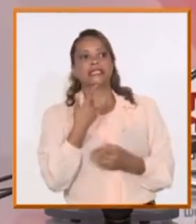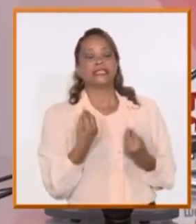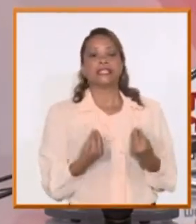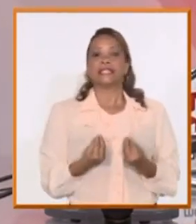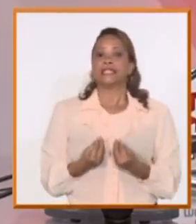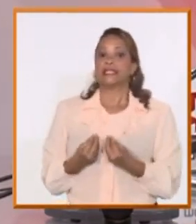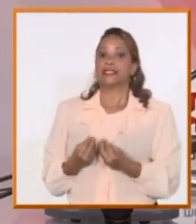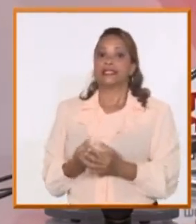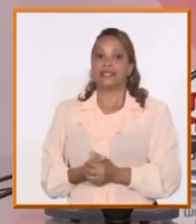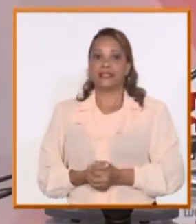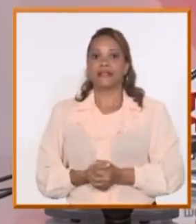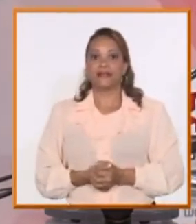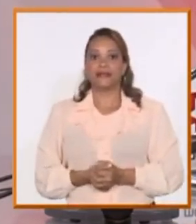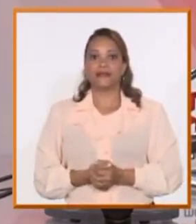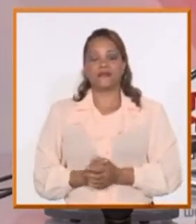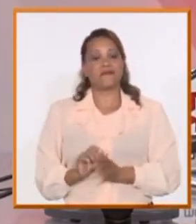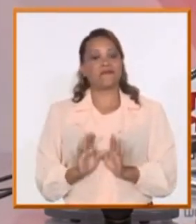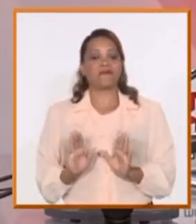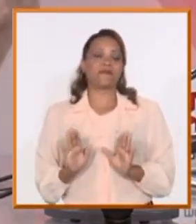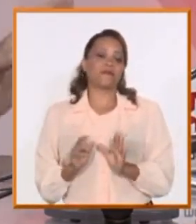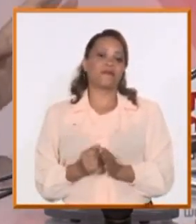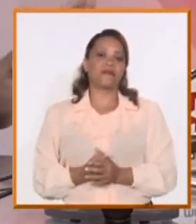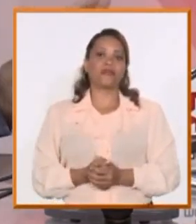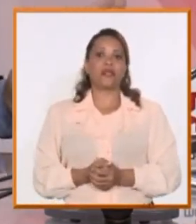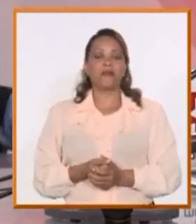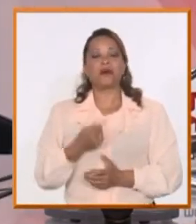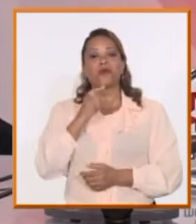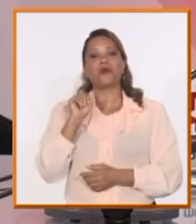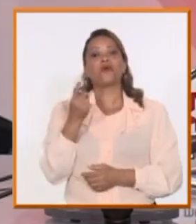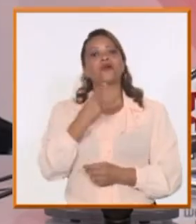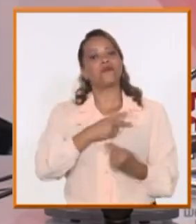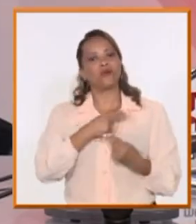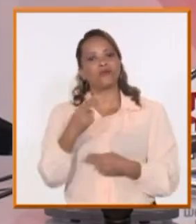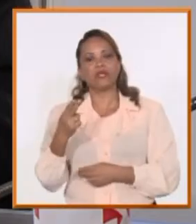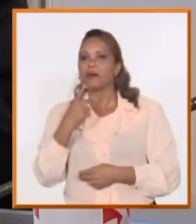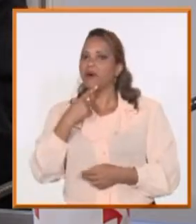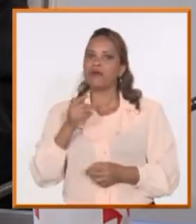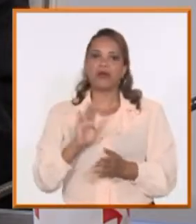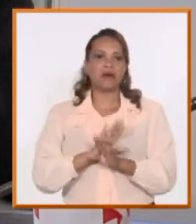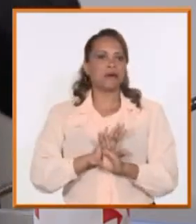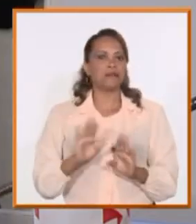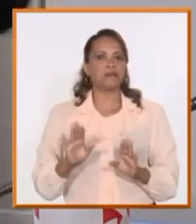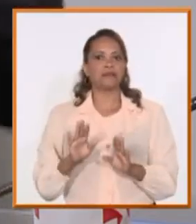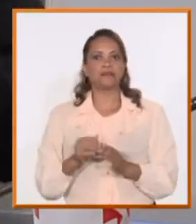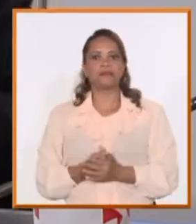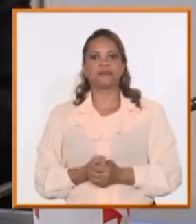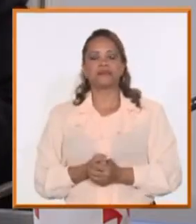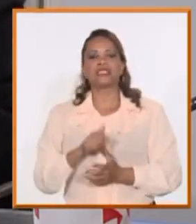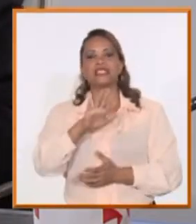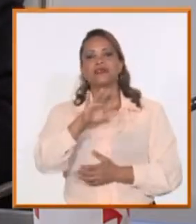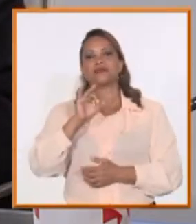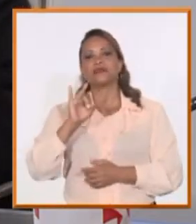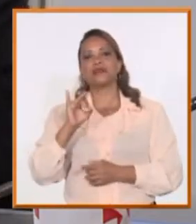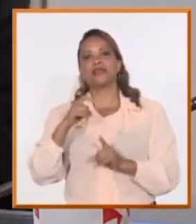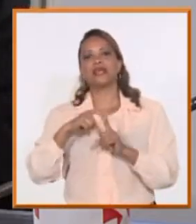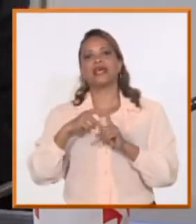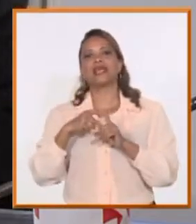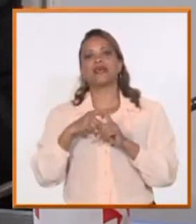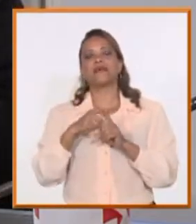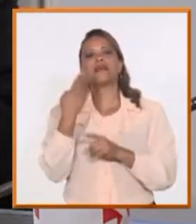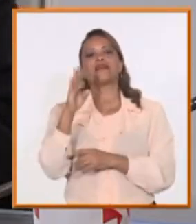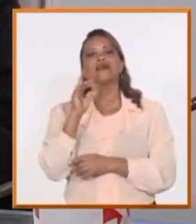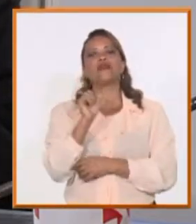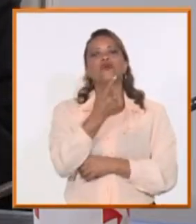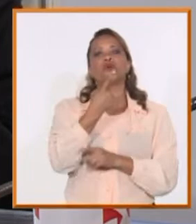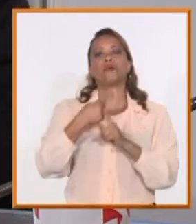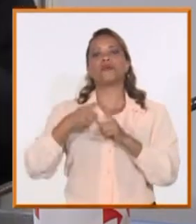pesa enormemente. Solo voluntad de vencer es posible. No, ahí abrimos, bueno, la división de 57 kilos. Ya Brasil estaba ganando 1-0.